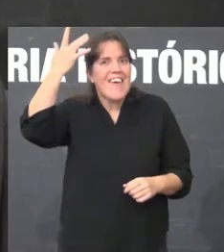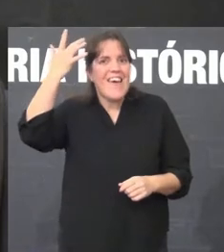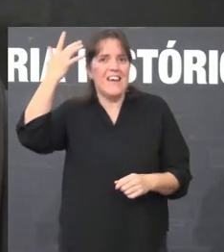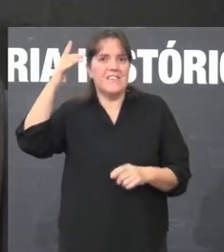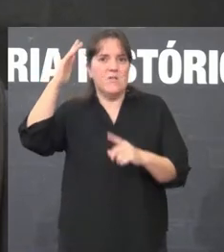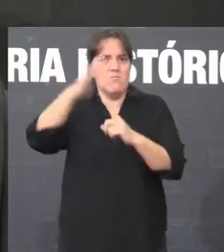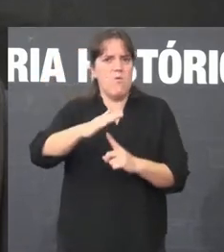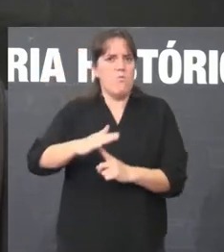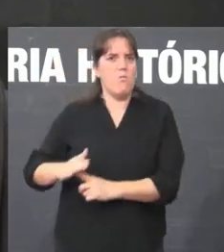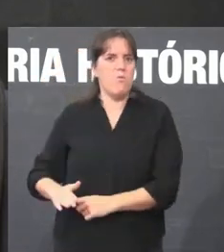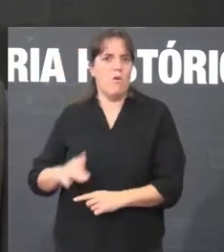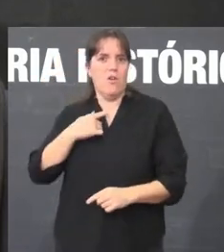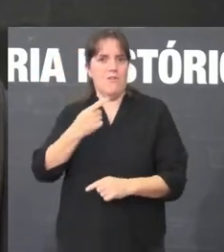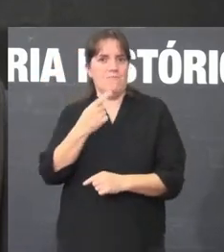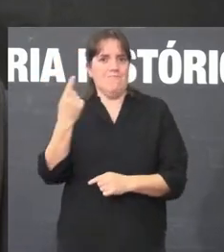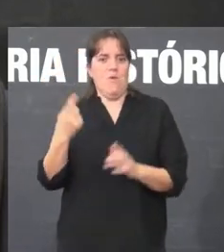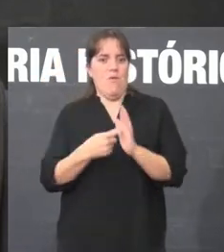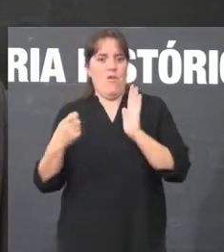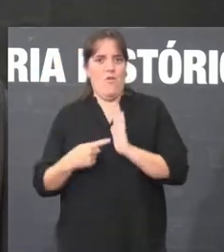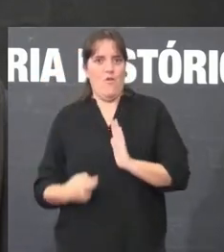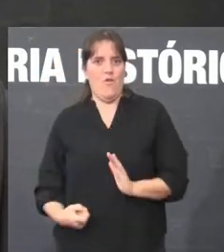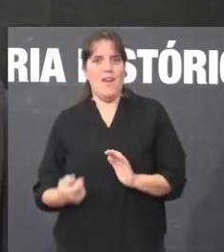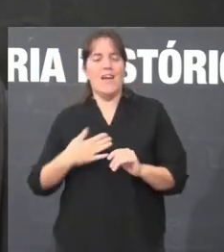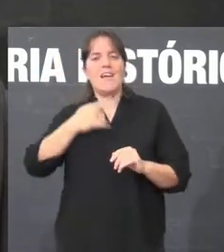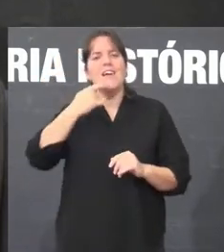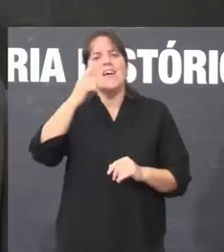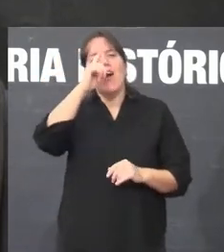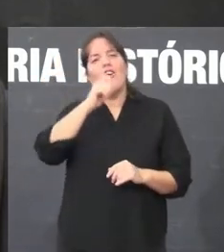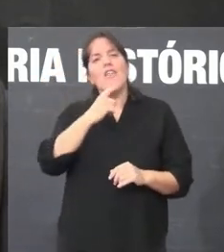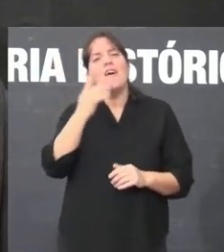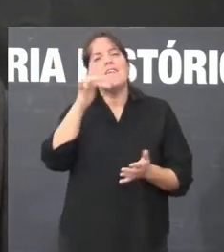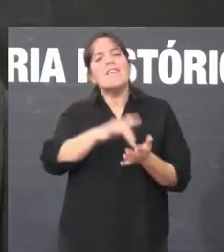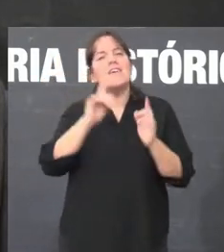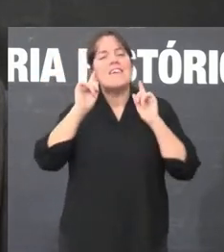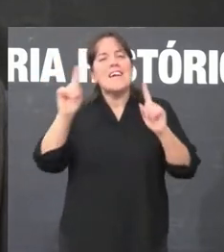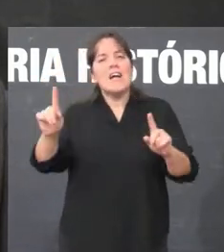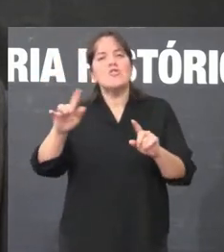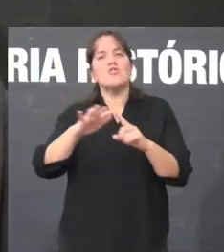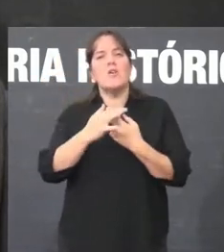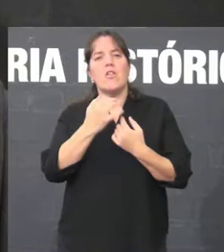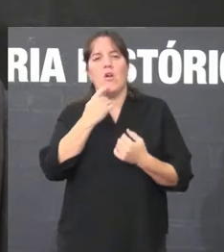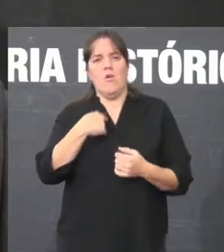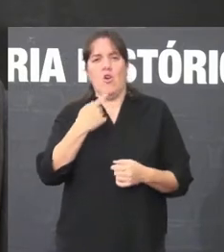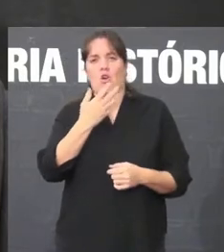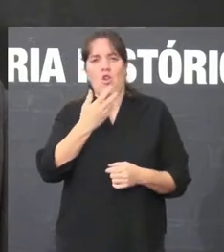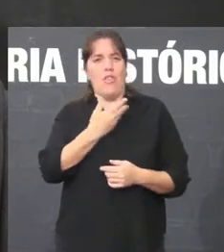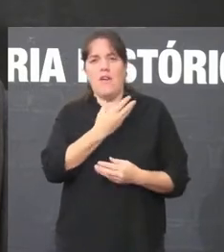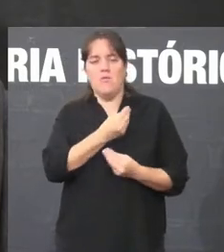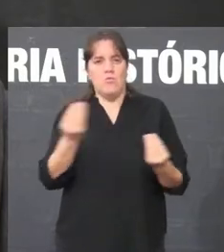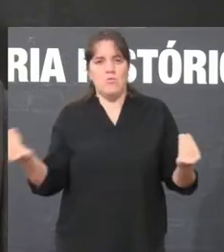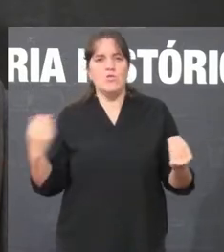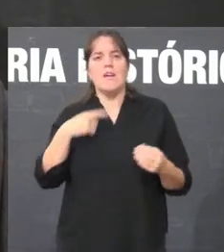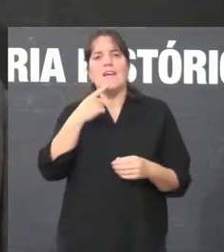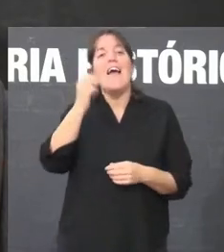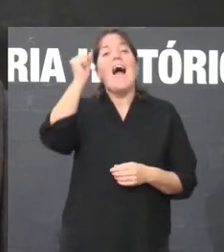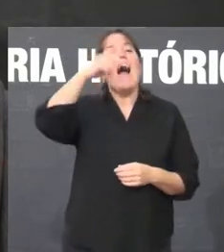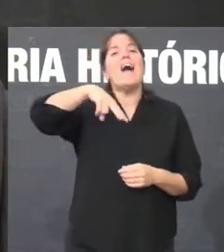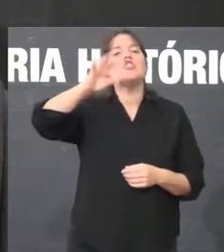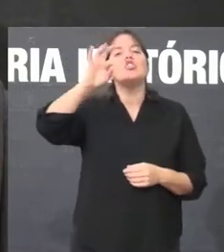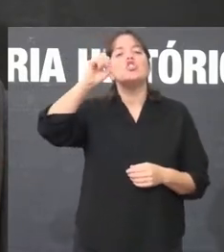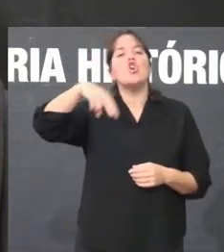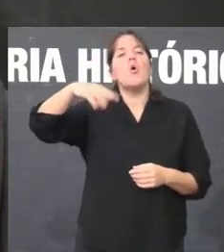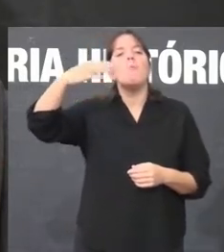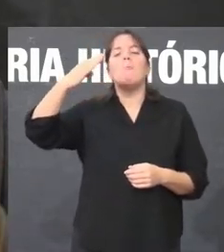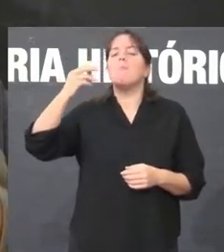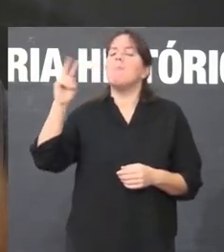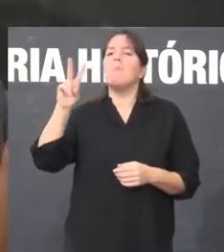estes días lembraba un caso que igual coñecedes, seguro que coñecedes bastante máis do que eu, que era Antón Vilar Ponte. Antón Vilar